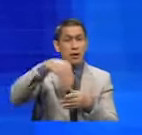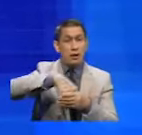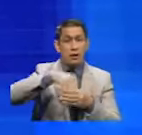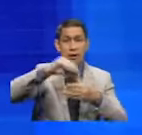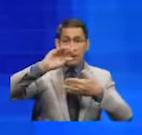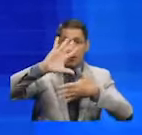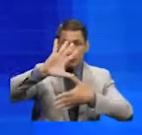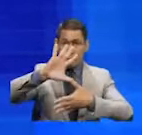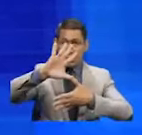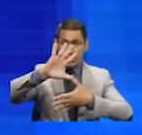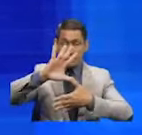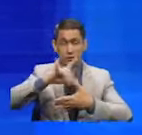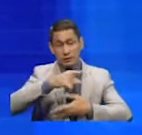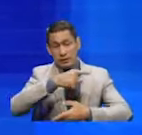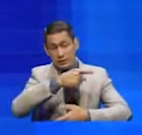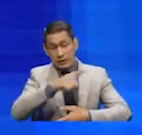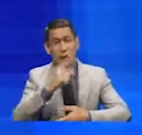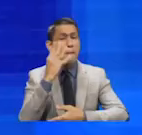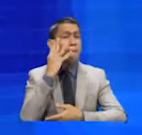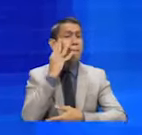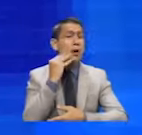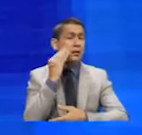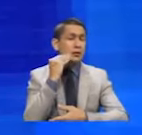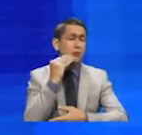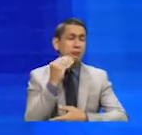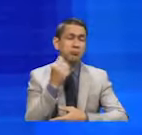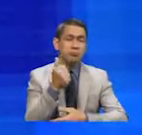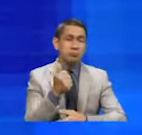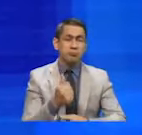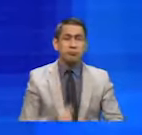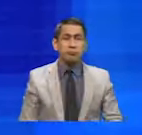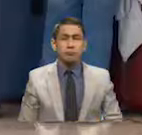en experiencia al pasajero.